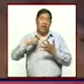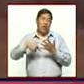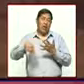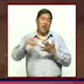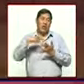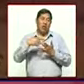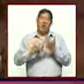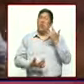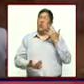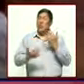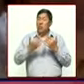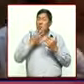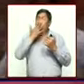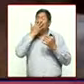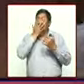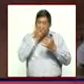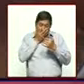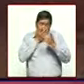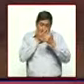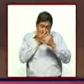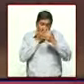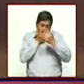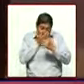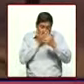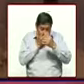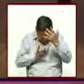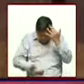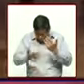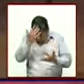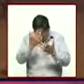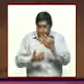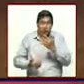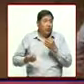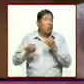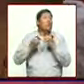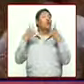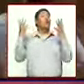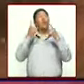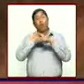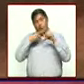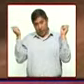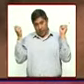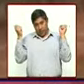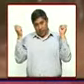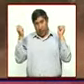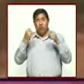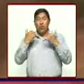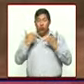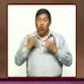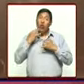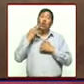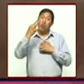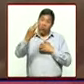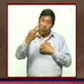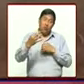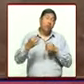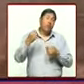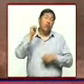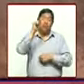fuego, aspirando esa humareda tóxica, porque sí es tóxica, señores, que a la corta o a la larga va a